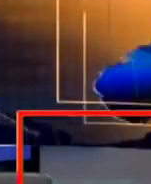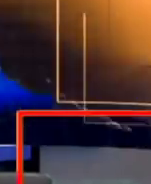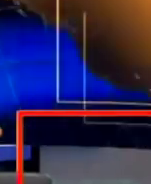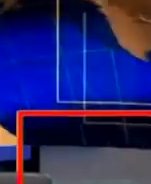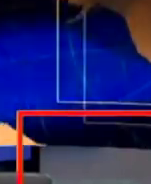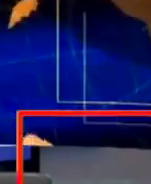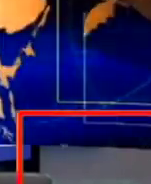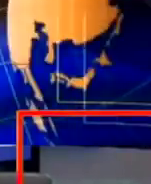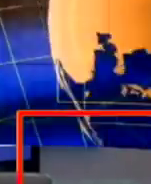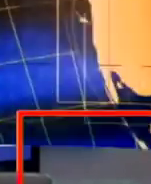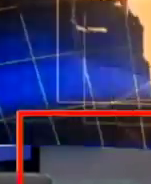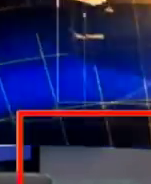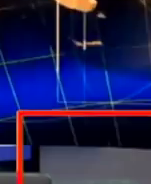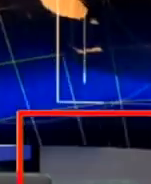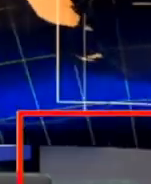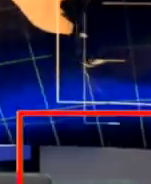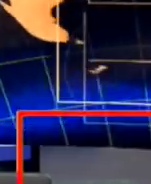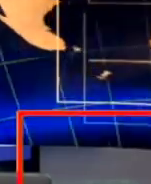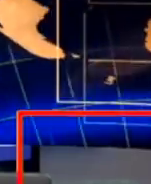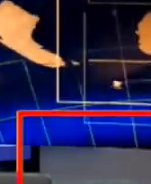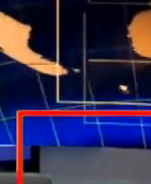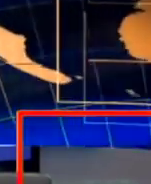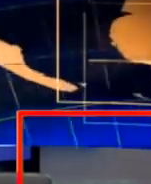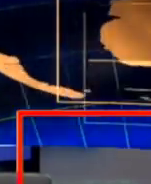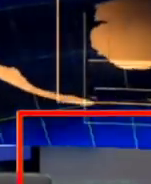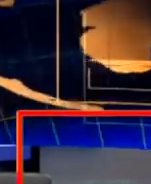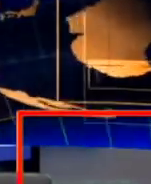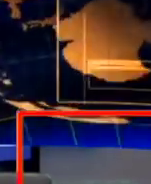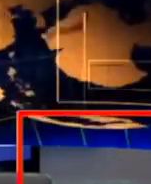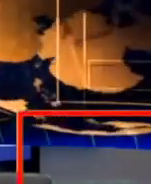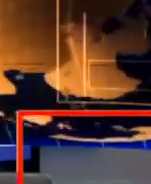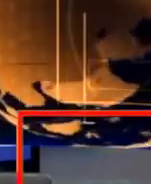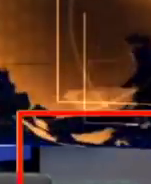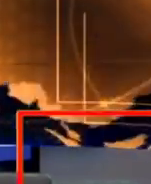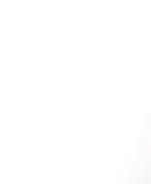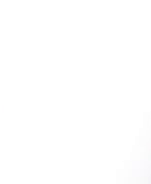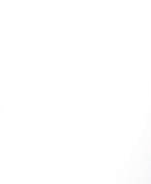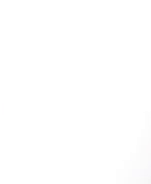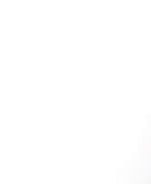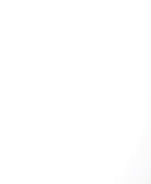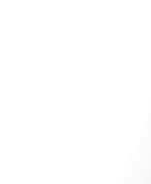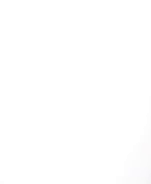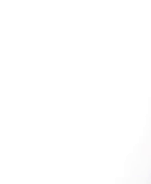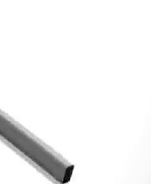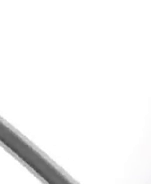No se olviden de dejarnos su opinión en los comentarios y seguirnos en nuestras redes sociales.